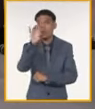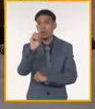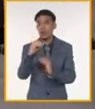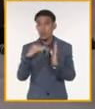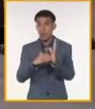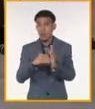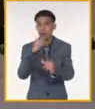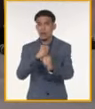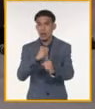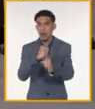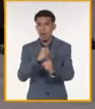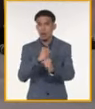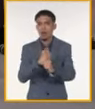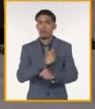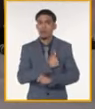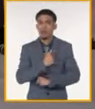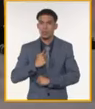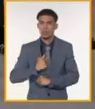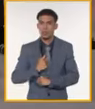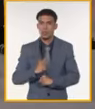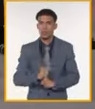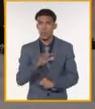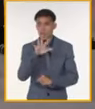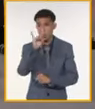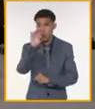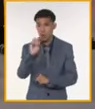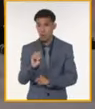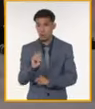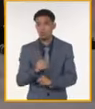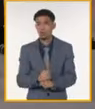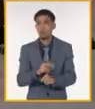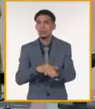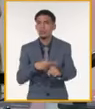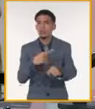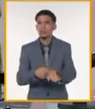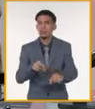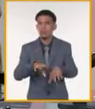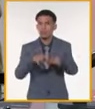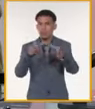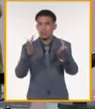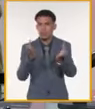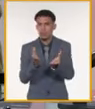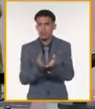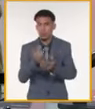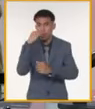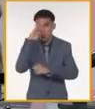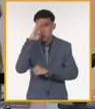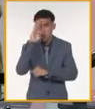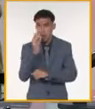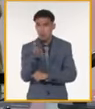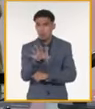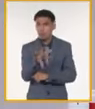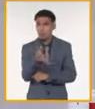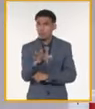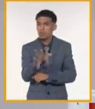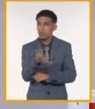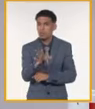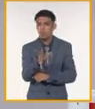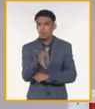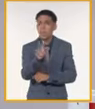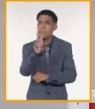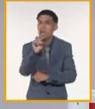por cuenta propia 90,000 que son que cuánto representan en el universo laboral del país eh alrededor de del del